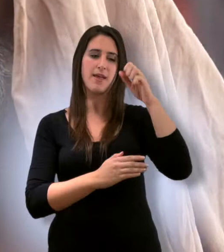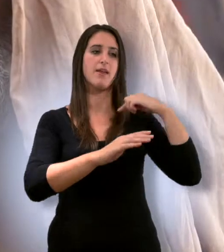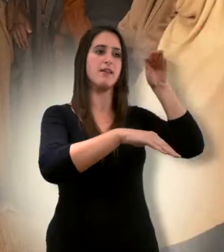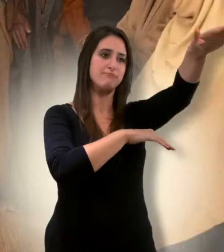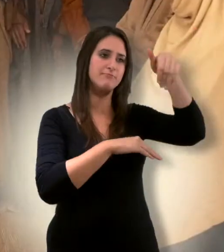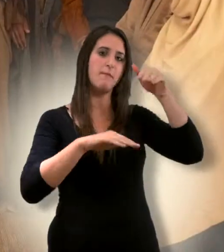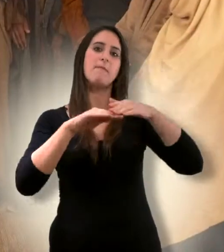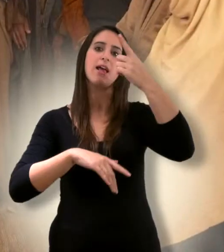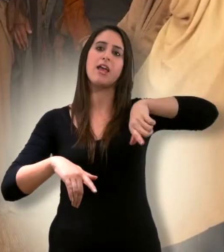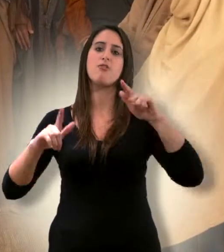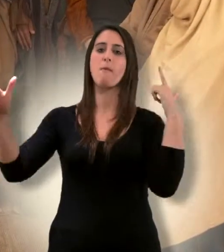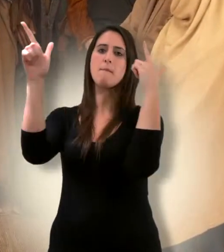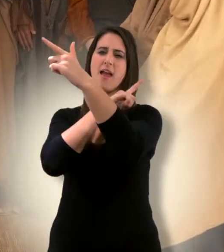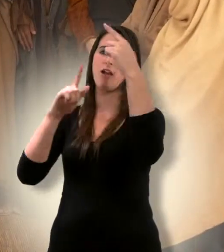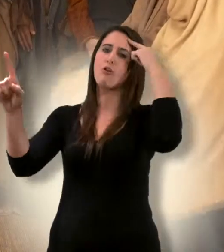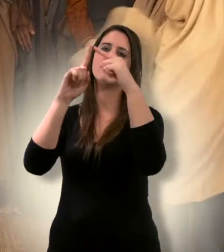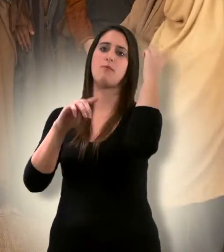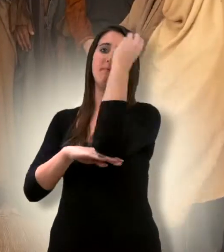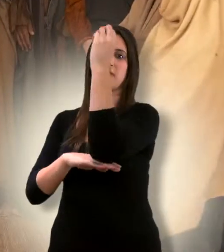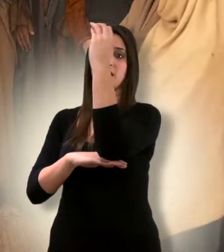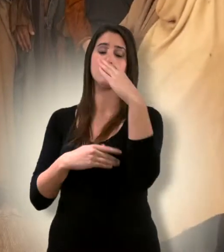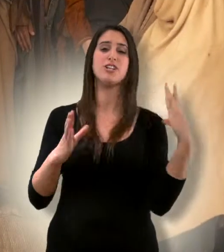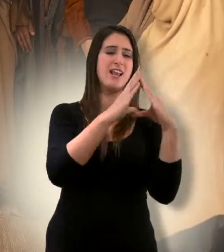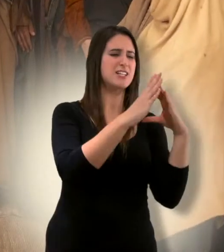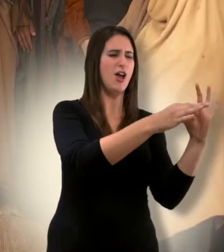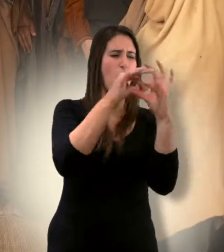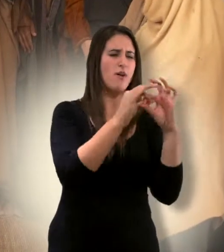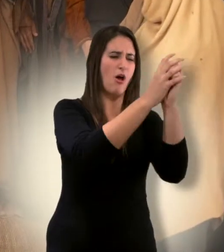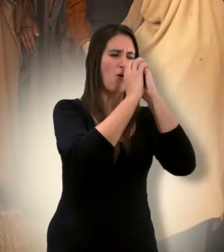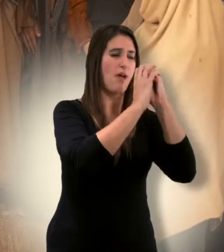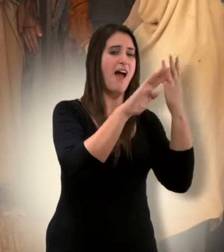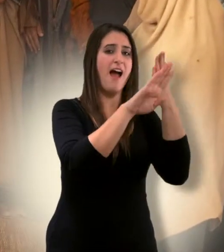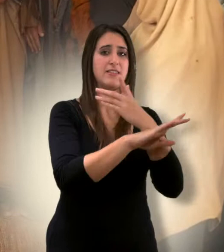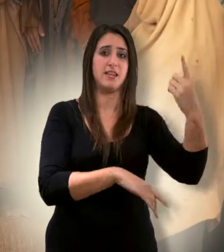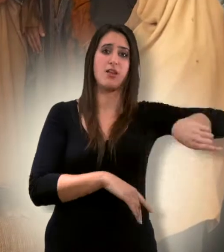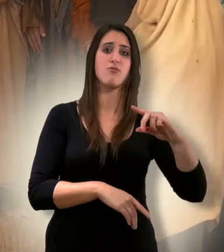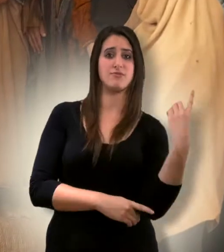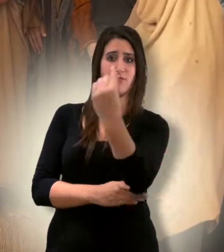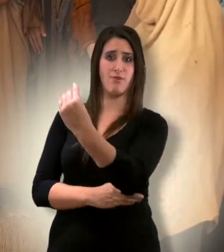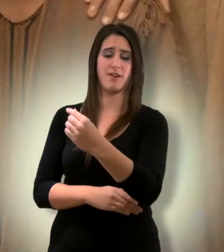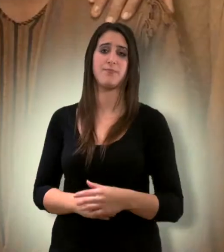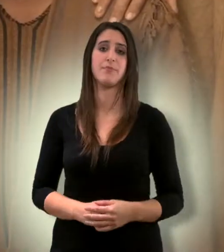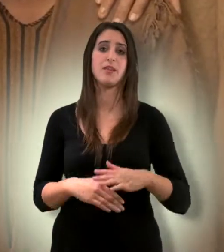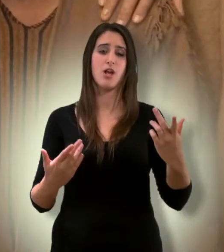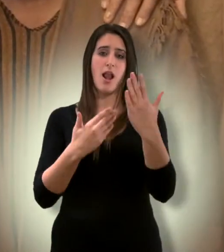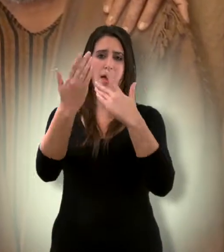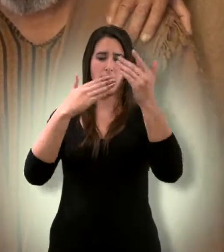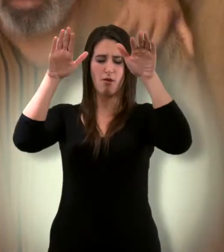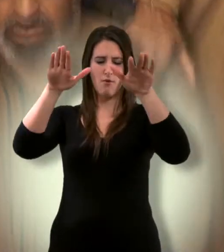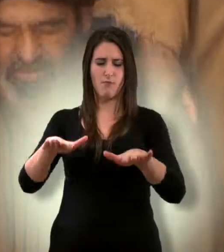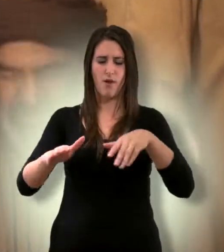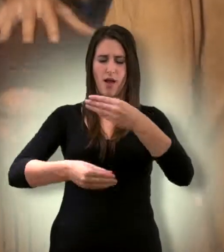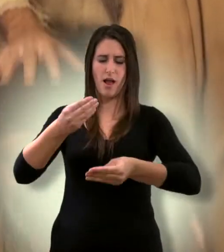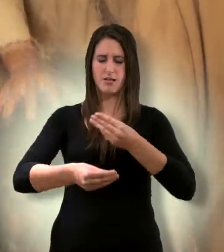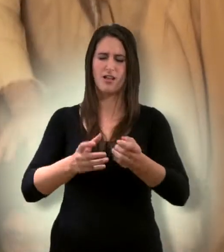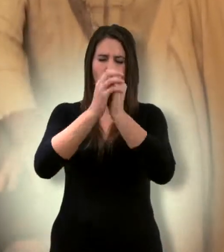fueran a su primer viaje misionero. La iglesia oró junta antes de enviarlos. Les fueron impuestas las manos